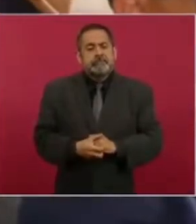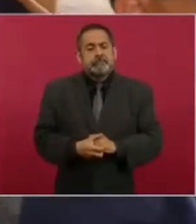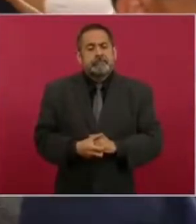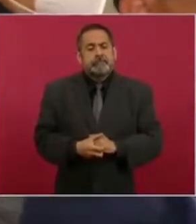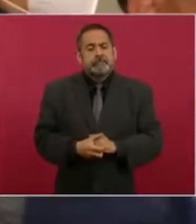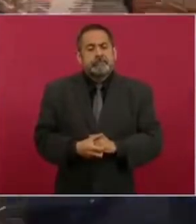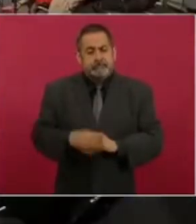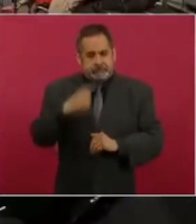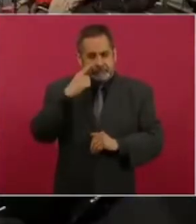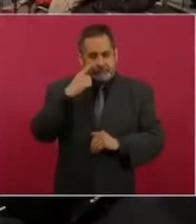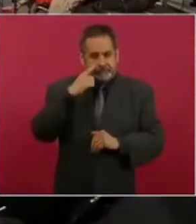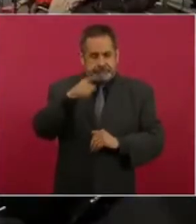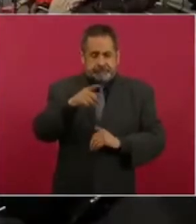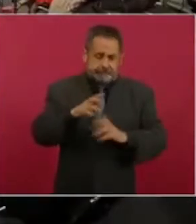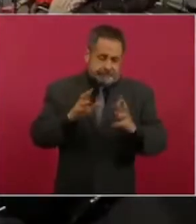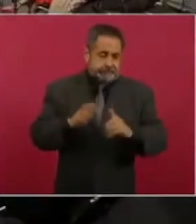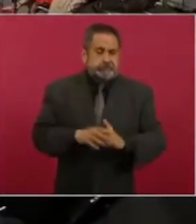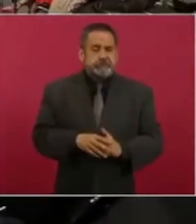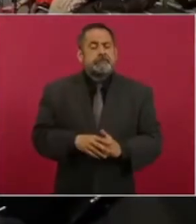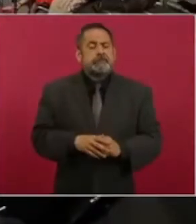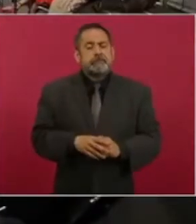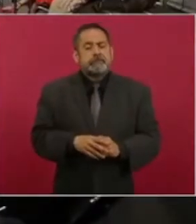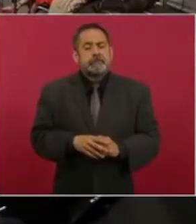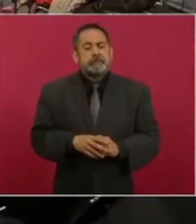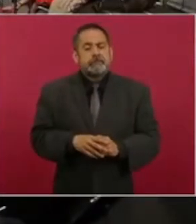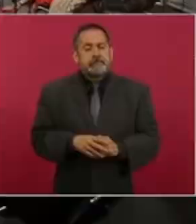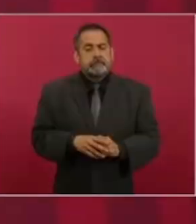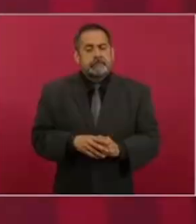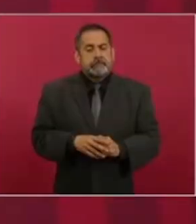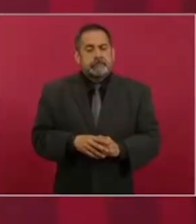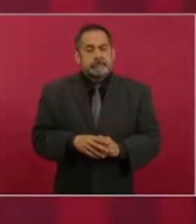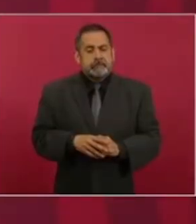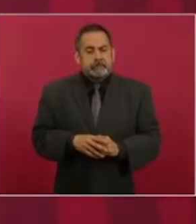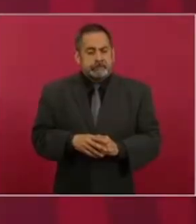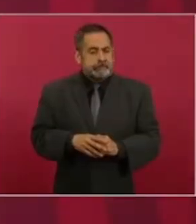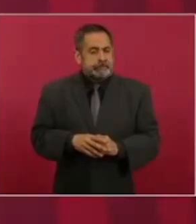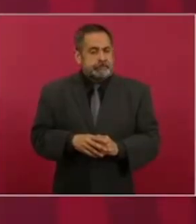de toda la experiencia, ¿no?, que se produce